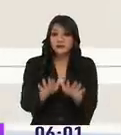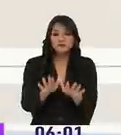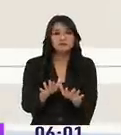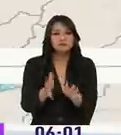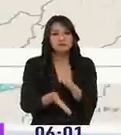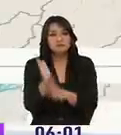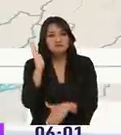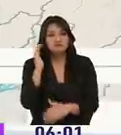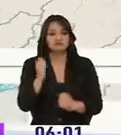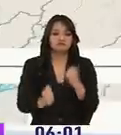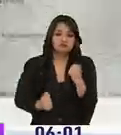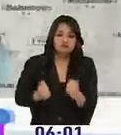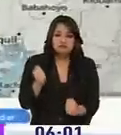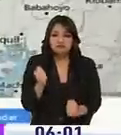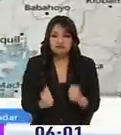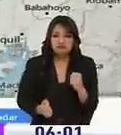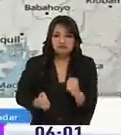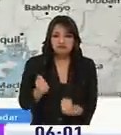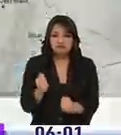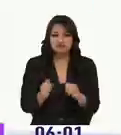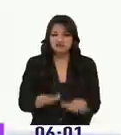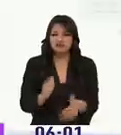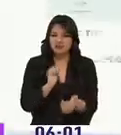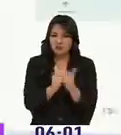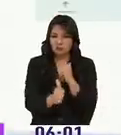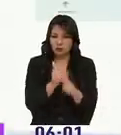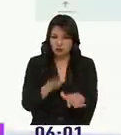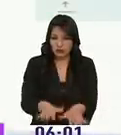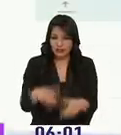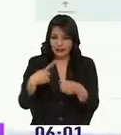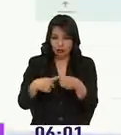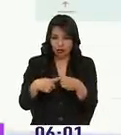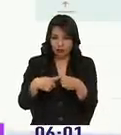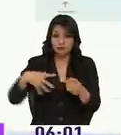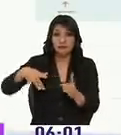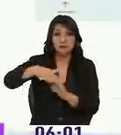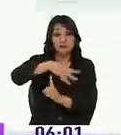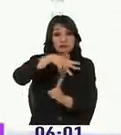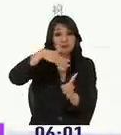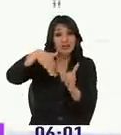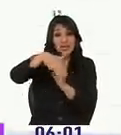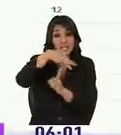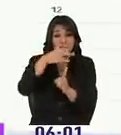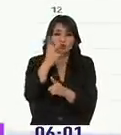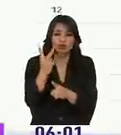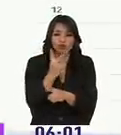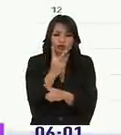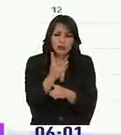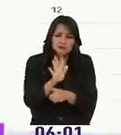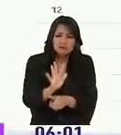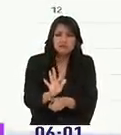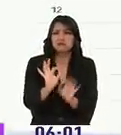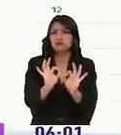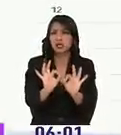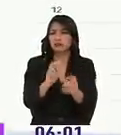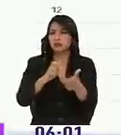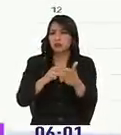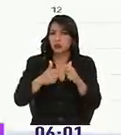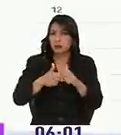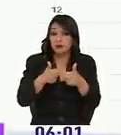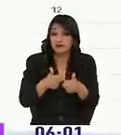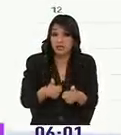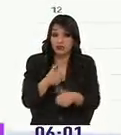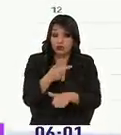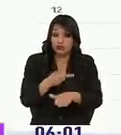salir a correr, pues en la ciudad de Quito. Las condiciones son adecuadas en estas 2 horas, ahí lo estamos viendo, o sea, adecuadas en las